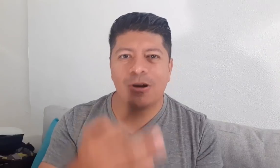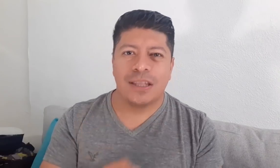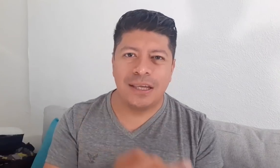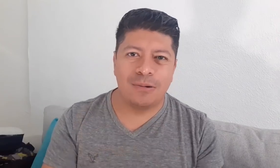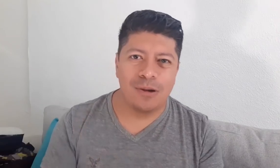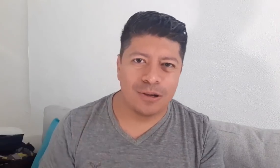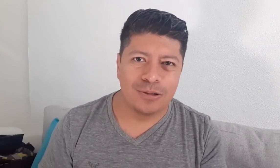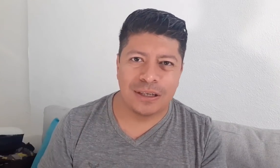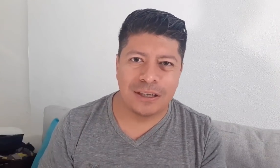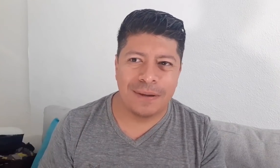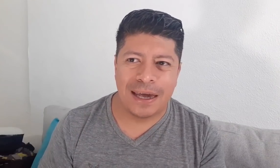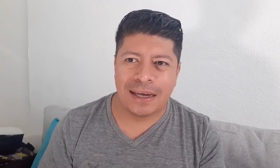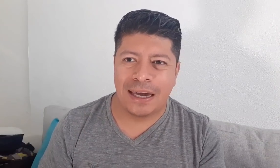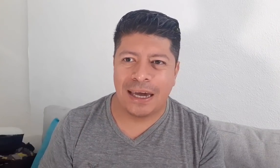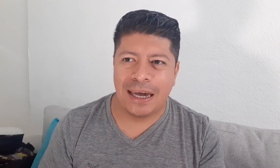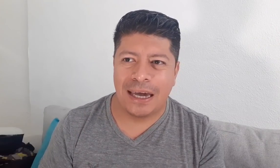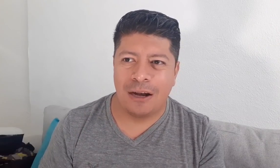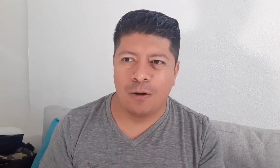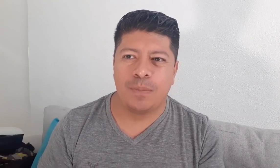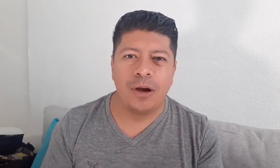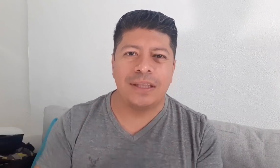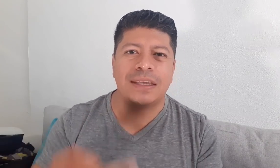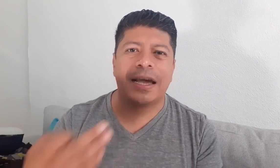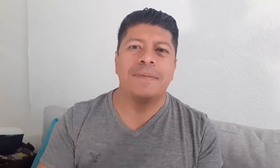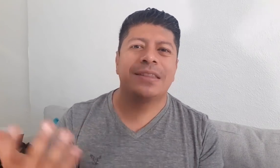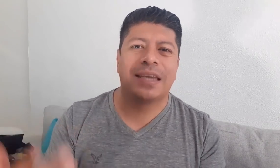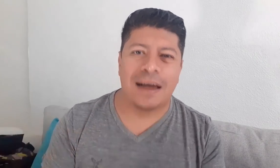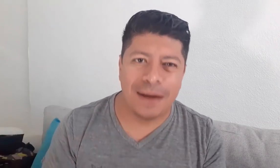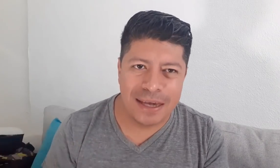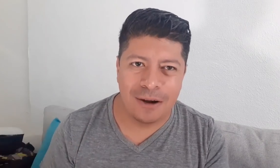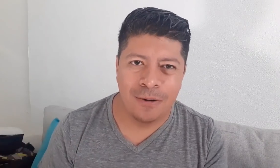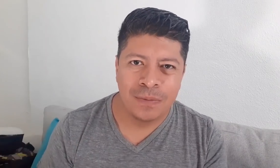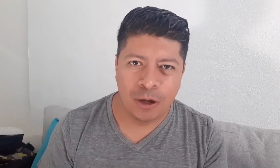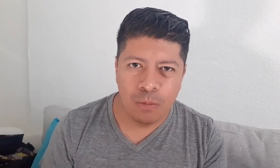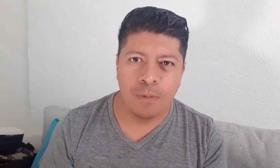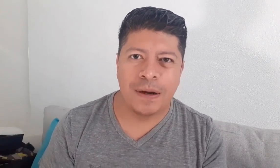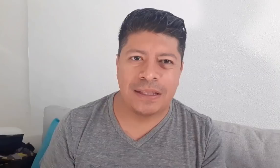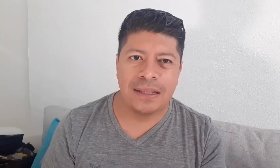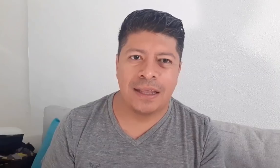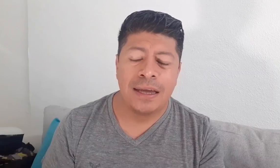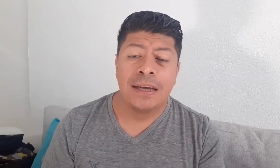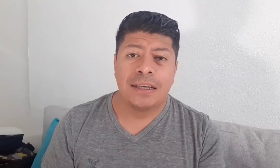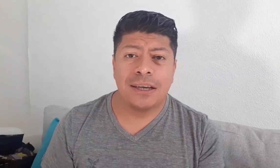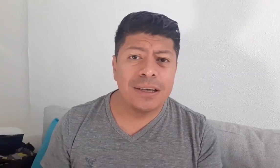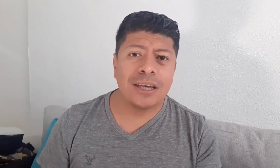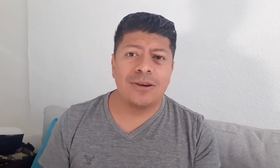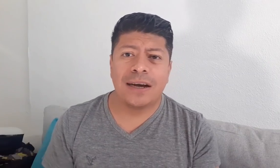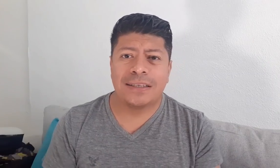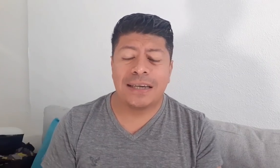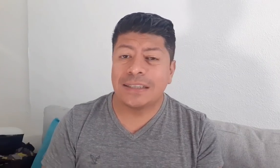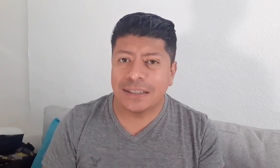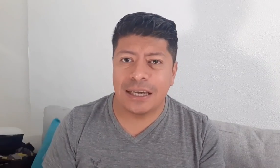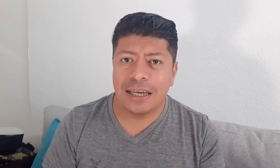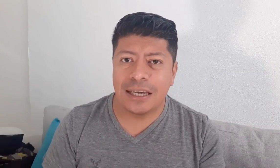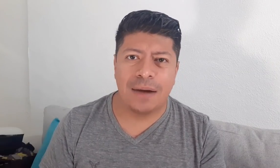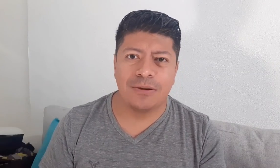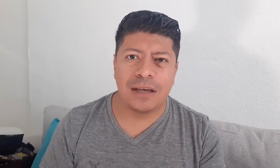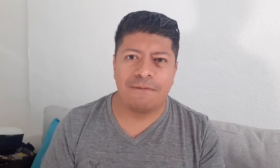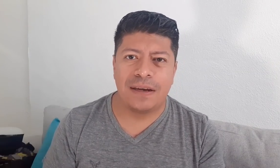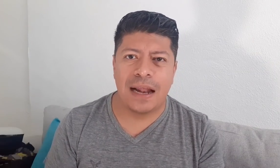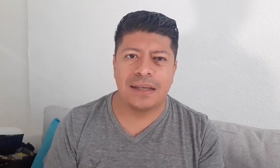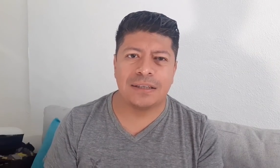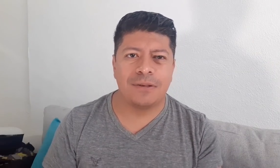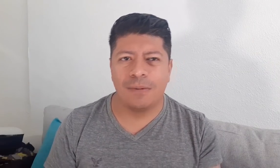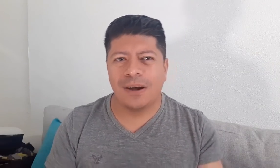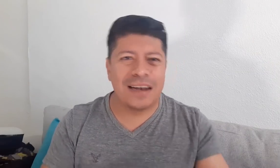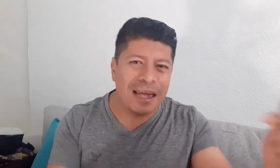más lo ridículo que usted se ve que lo políticamente caballero como pretende. Señoras y señores, es así como llegamos